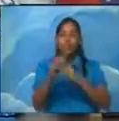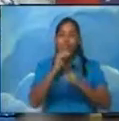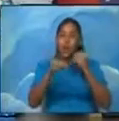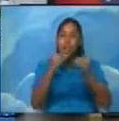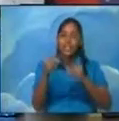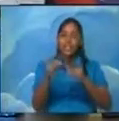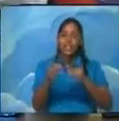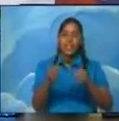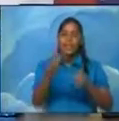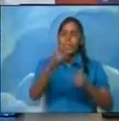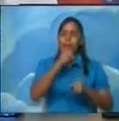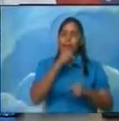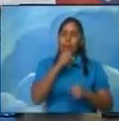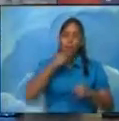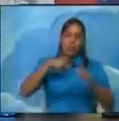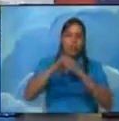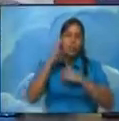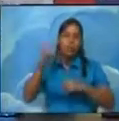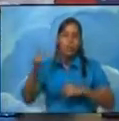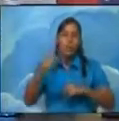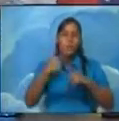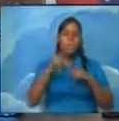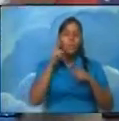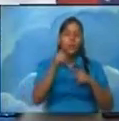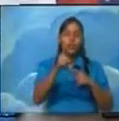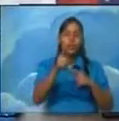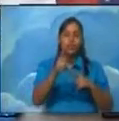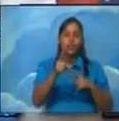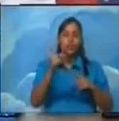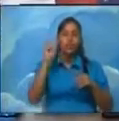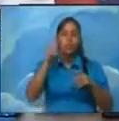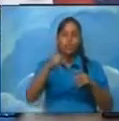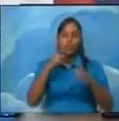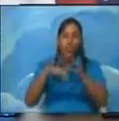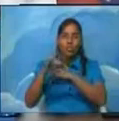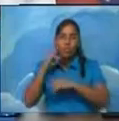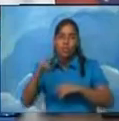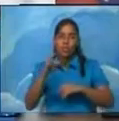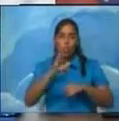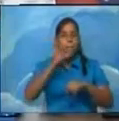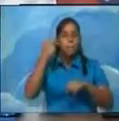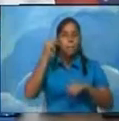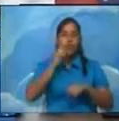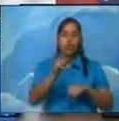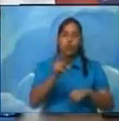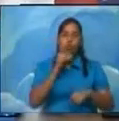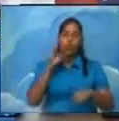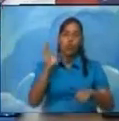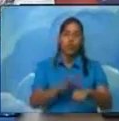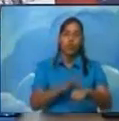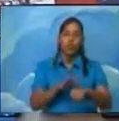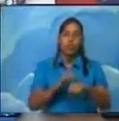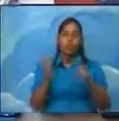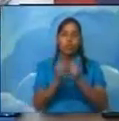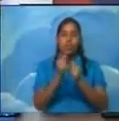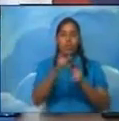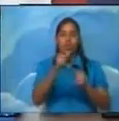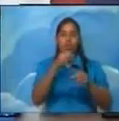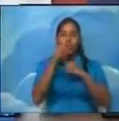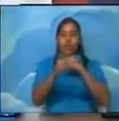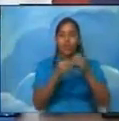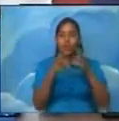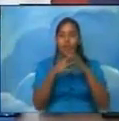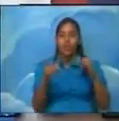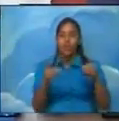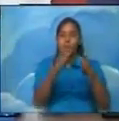al abuelo se lo lleva el diablo, pero a usted también se la lleva en los cachos por no cumplir con lo que manda la